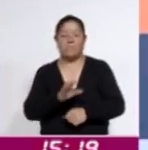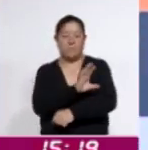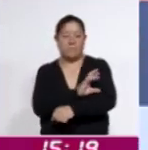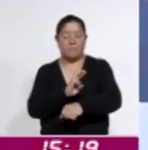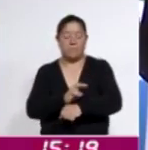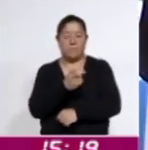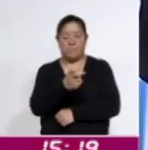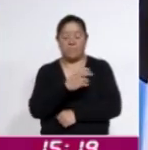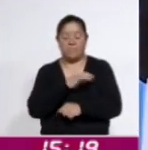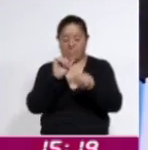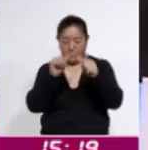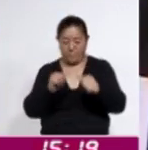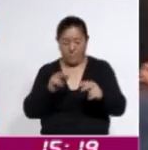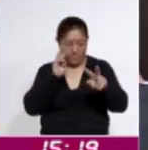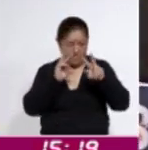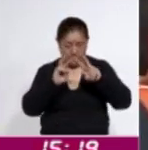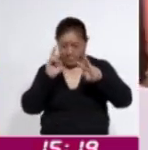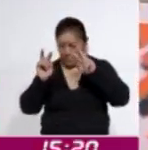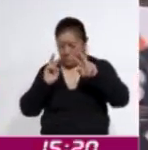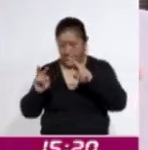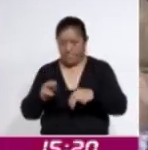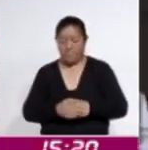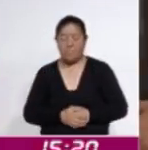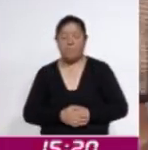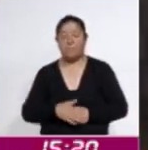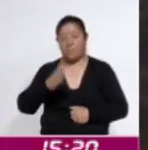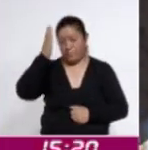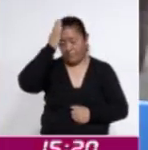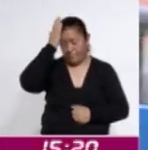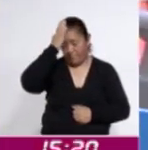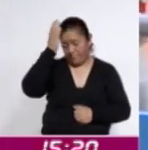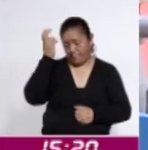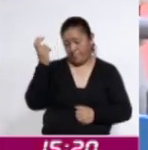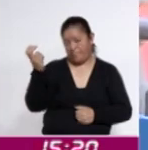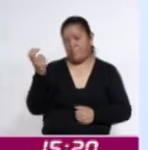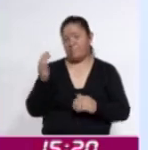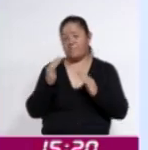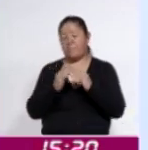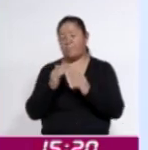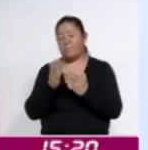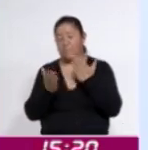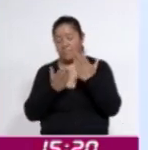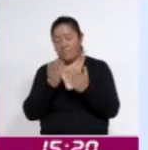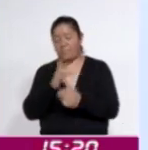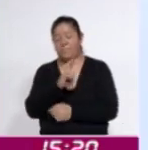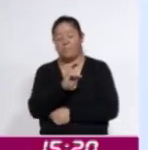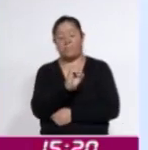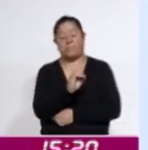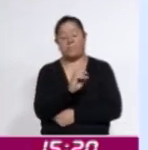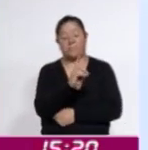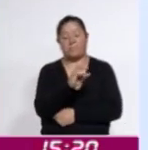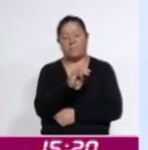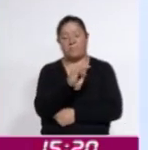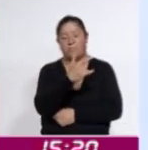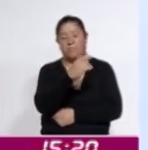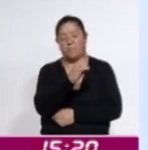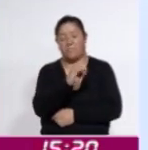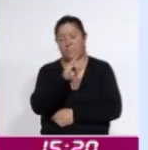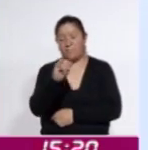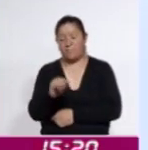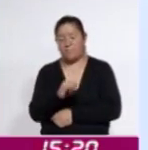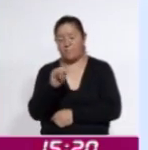Licenciatura de Artes Visuales de nuestra máxima casa de estudios, Rodrigo Juárez, destacó que el coloquio